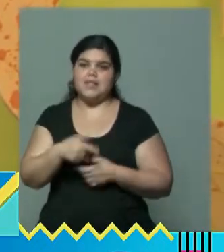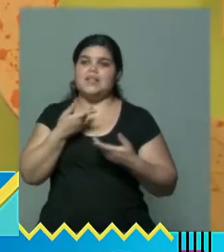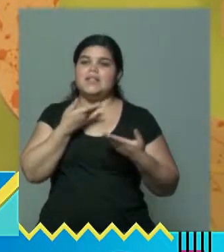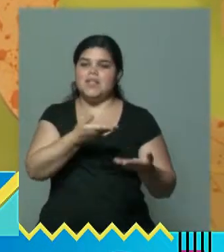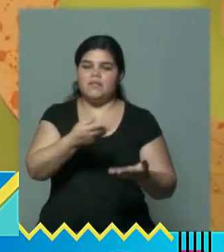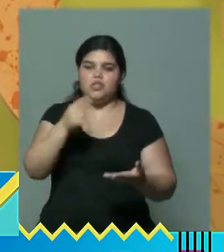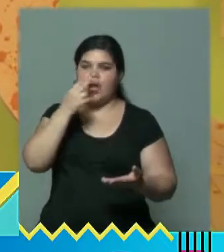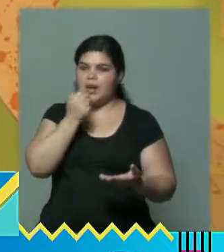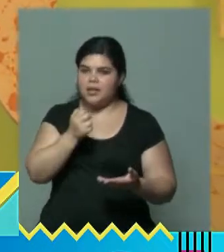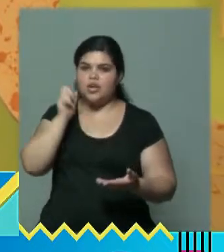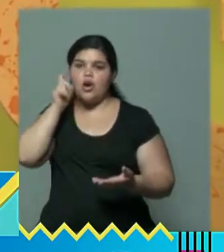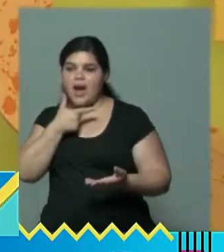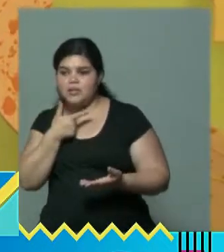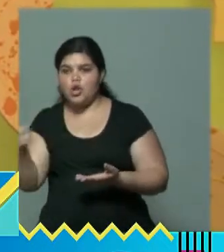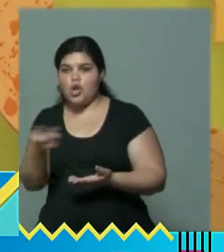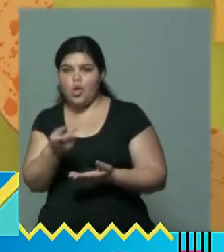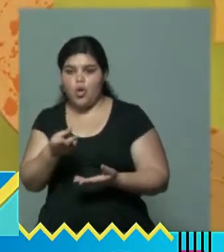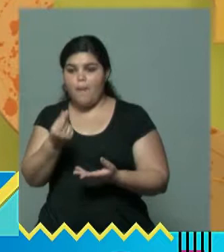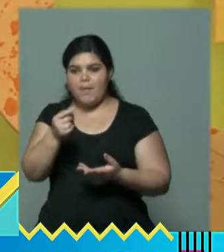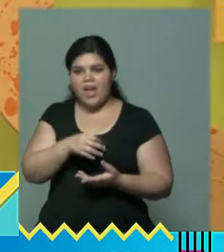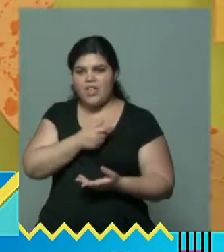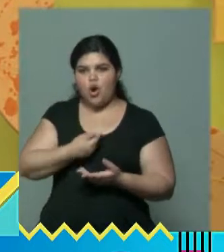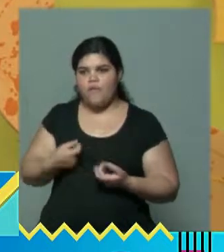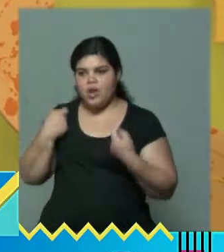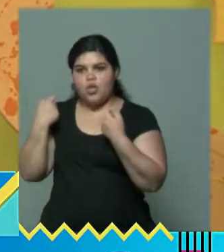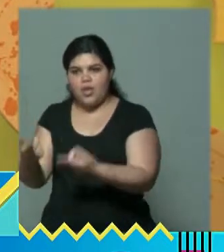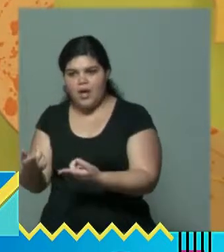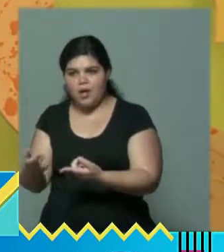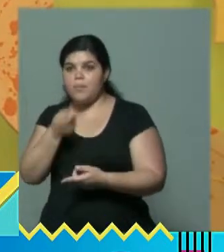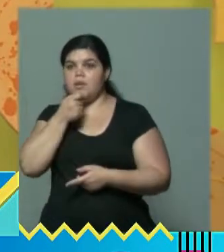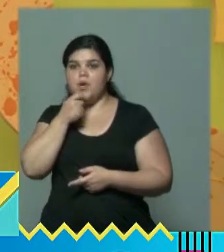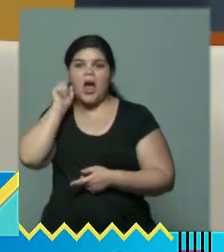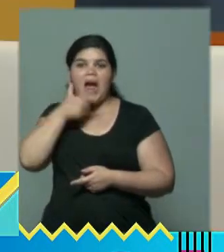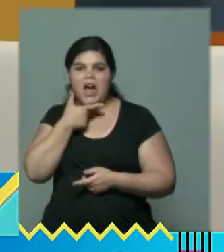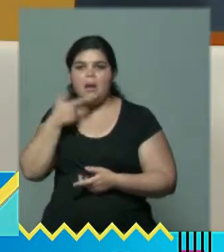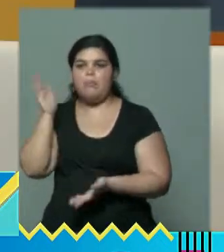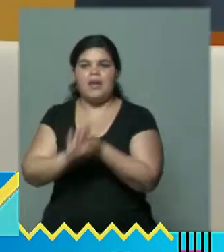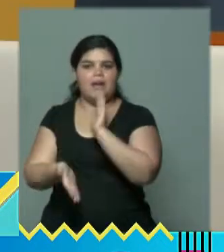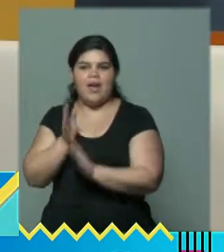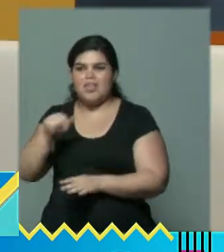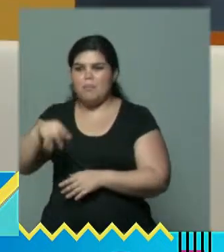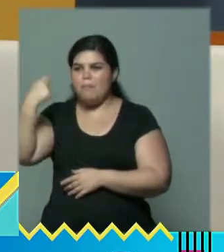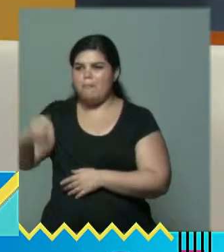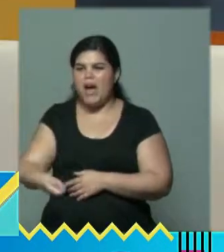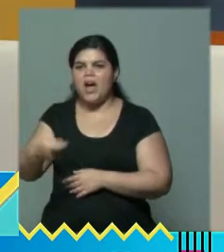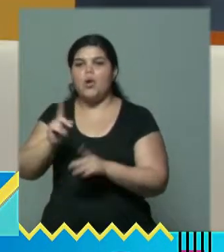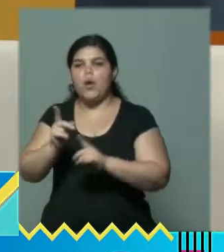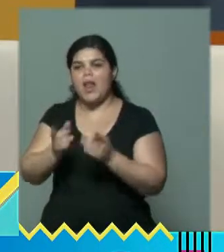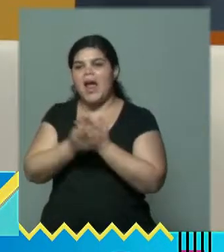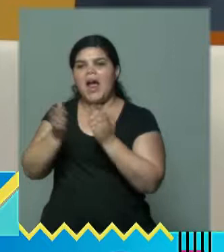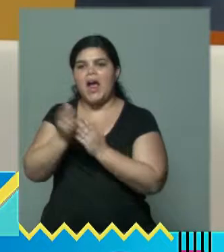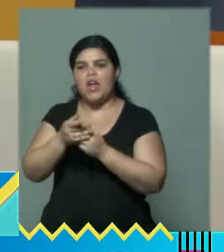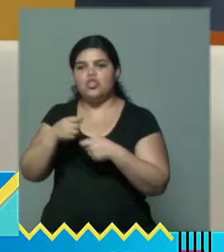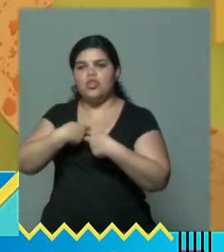gas, que tienen acceso a la tarifa social. En el caso del gas, el gas se entrega gratis, lo único que se paga es una fracción del costo de